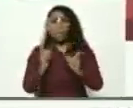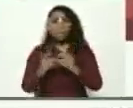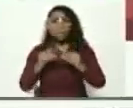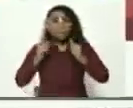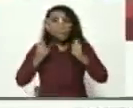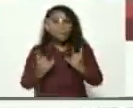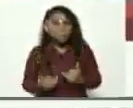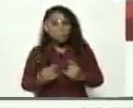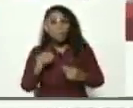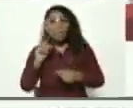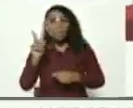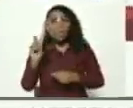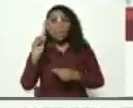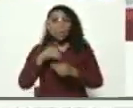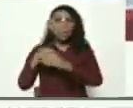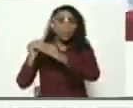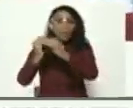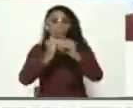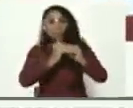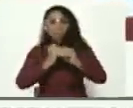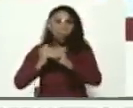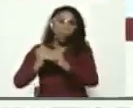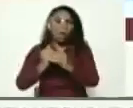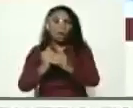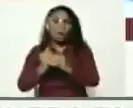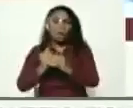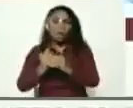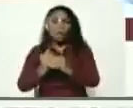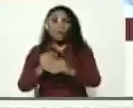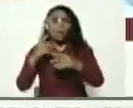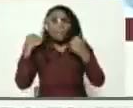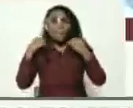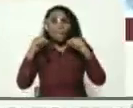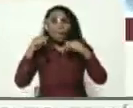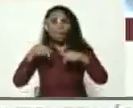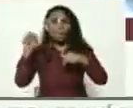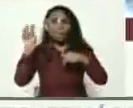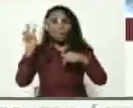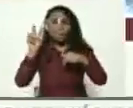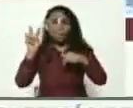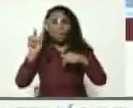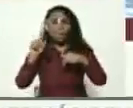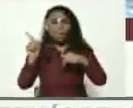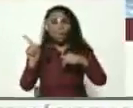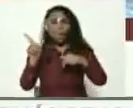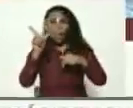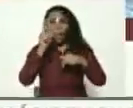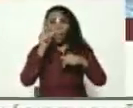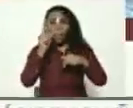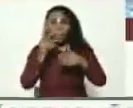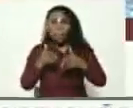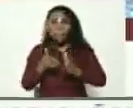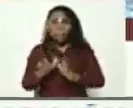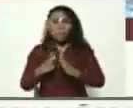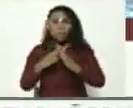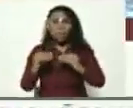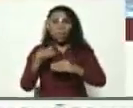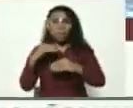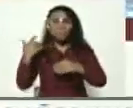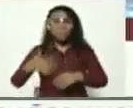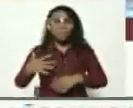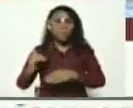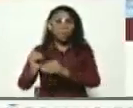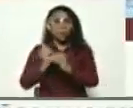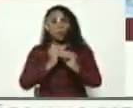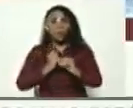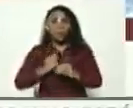y exclusivamente de la igualdad establecida y practicada en Venezuela, que los hombres nacen todos con derechos iguales a